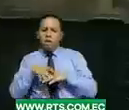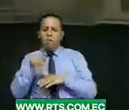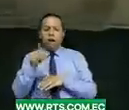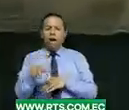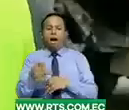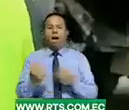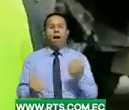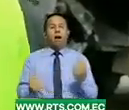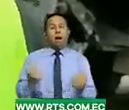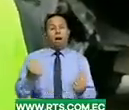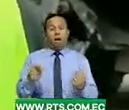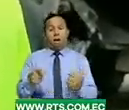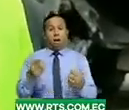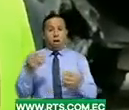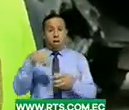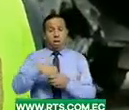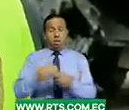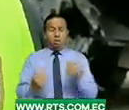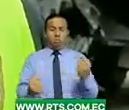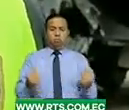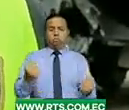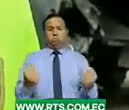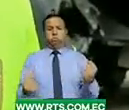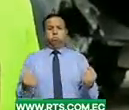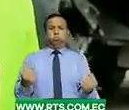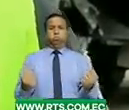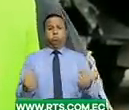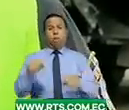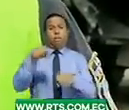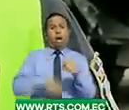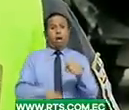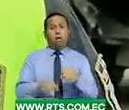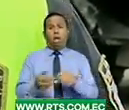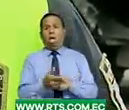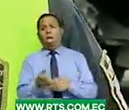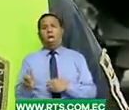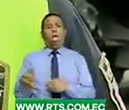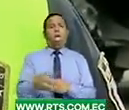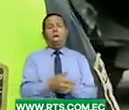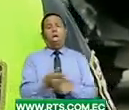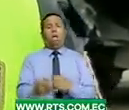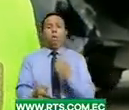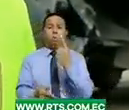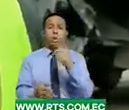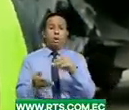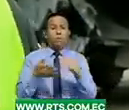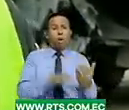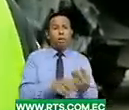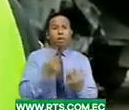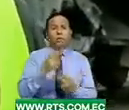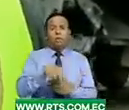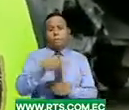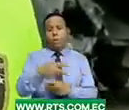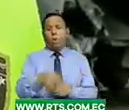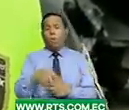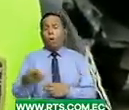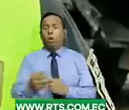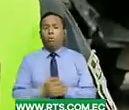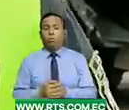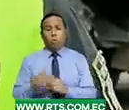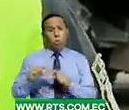del camión. Al momento se encuentran dos personas heridas y una persona sumamente fallecida. Asimismo, los organismos de